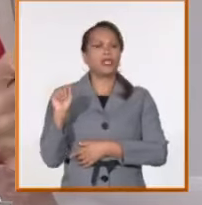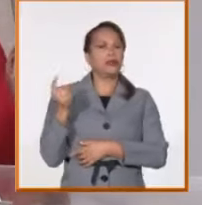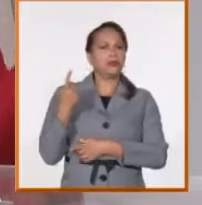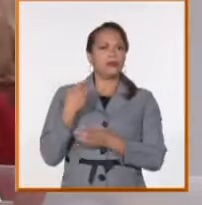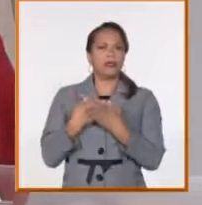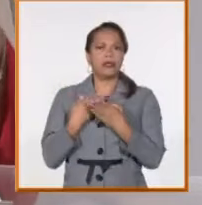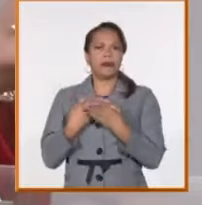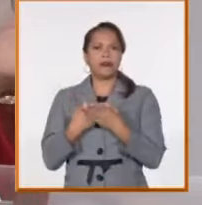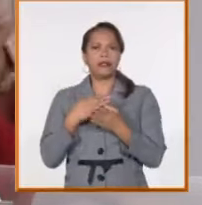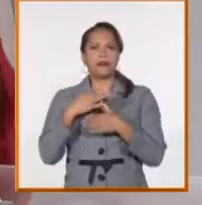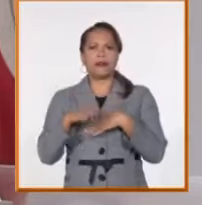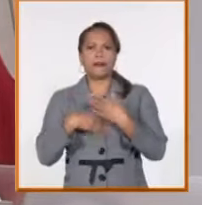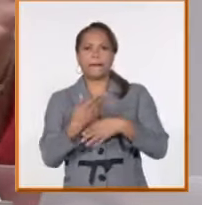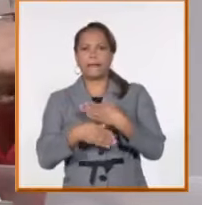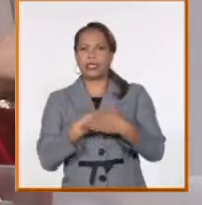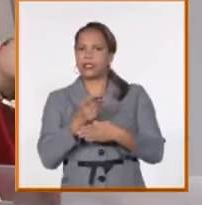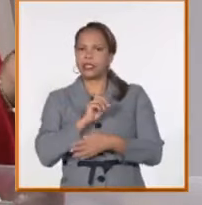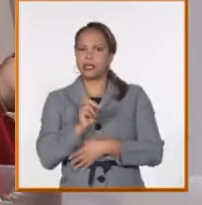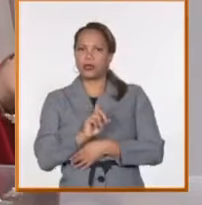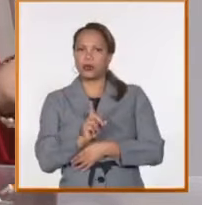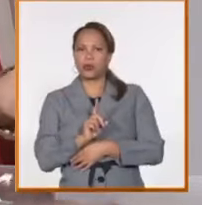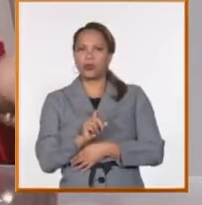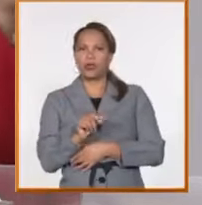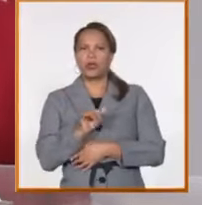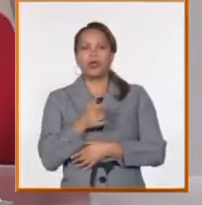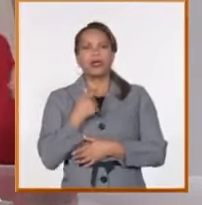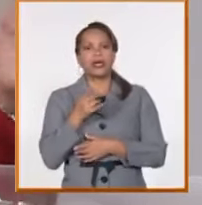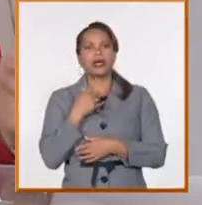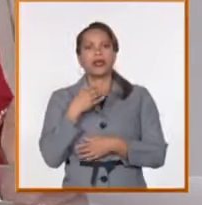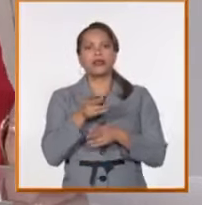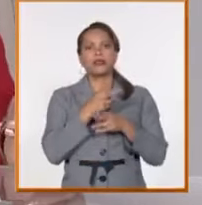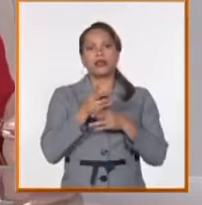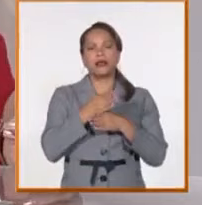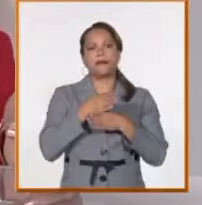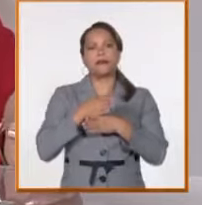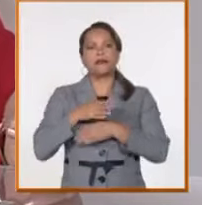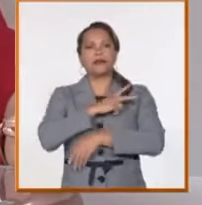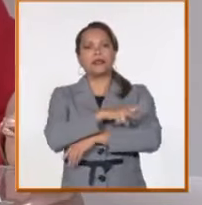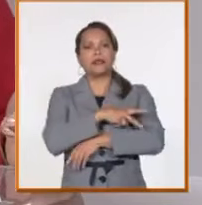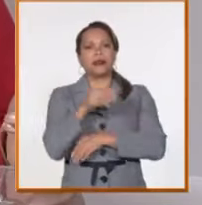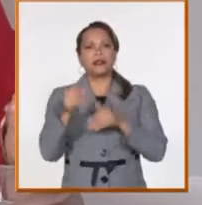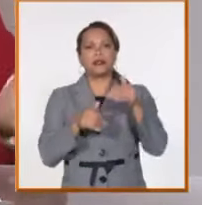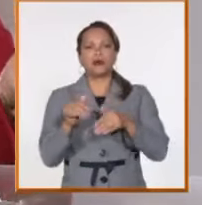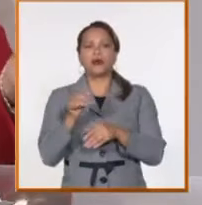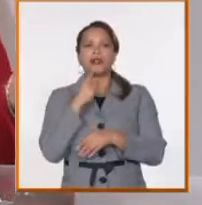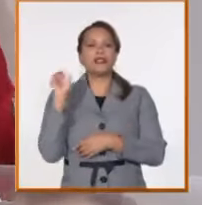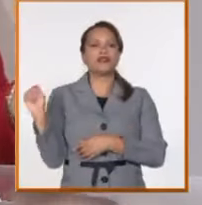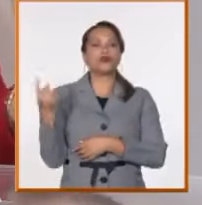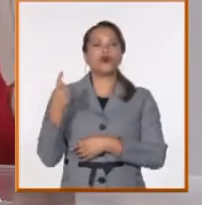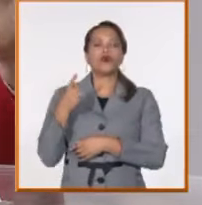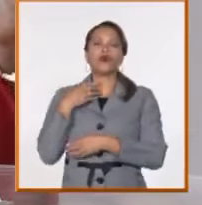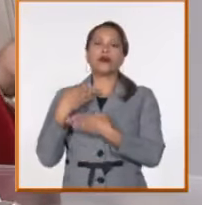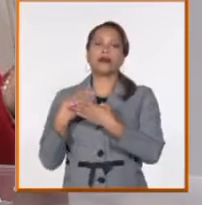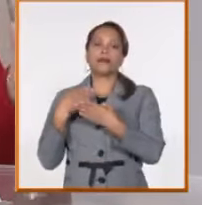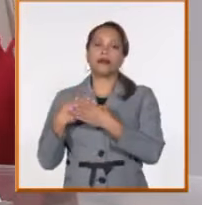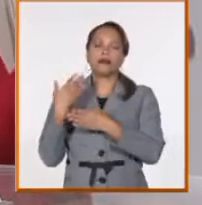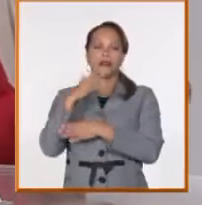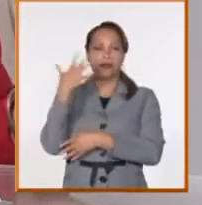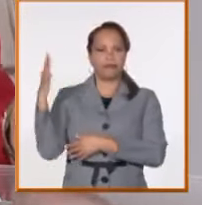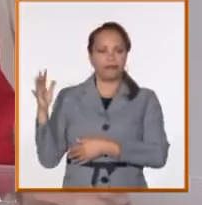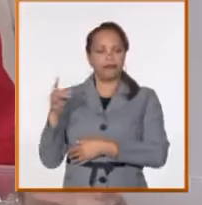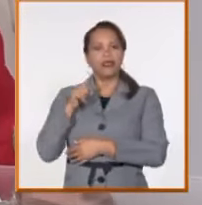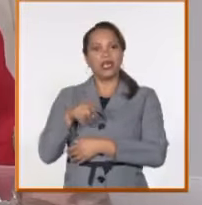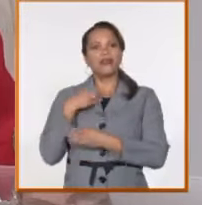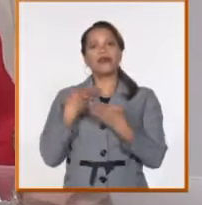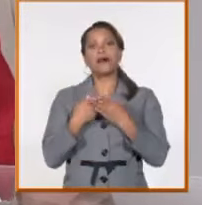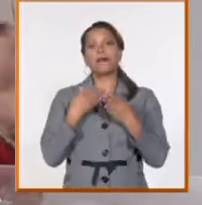empresas mixtas que tienen participación cubana y y extranjera sino las empresas totalmente extranjera y Esto es una prueba de la calidad